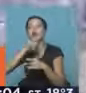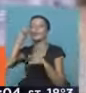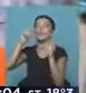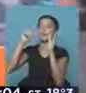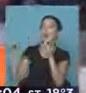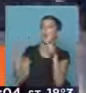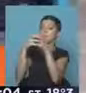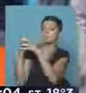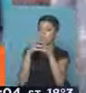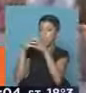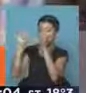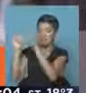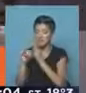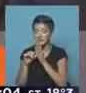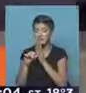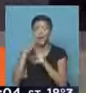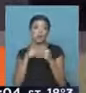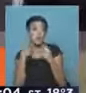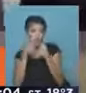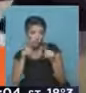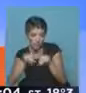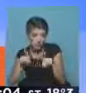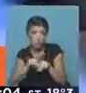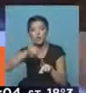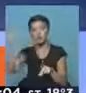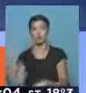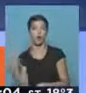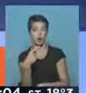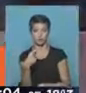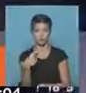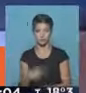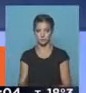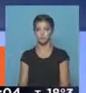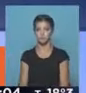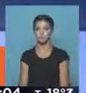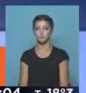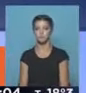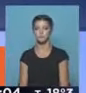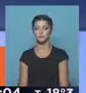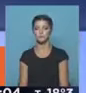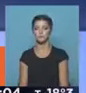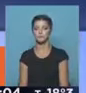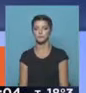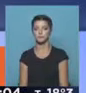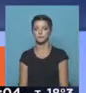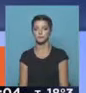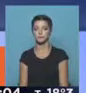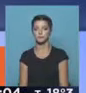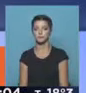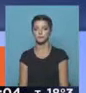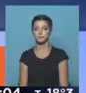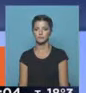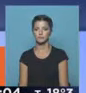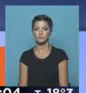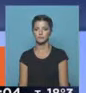medida apoyos y rechazos. Oui. J'en suis sûr, nous